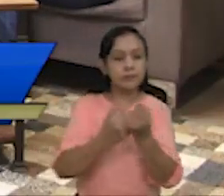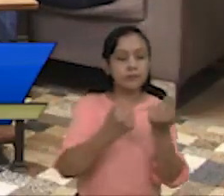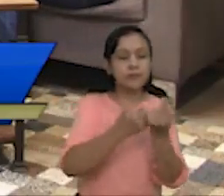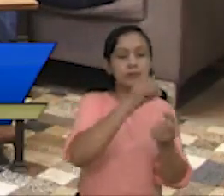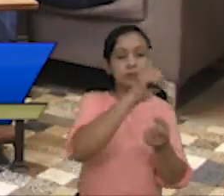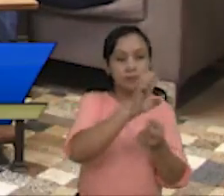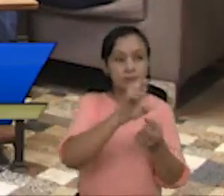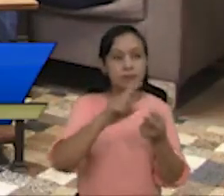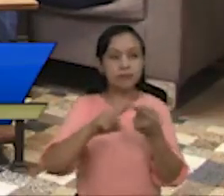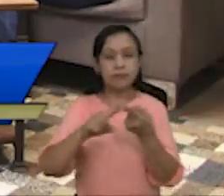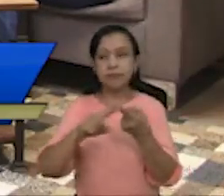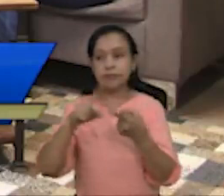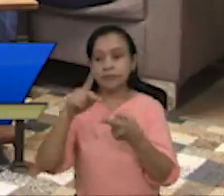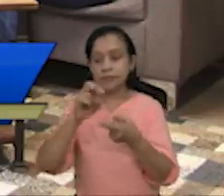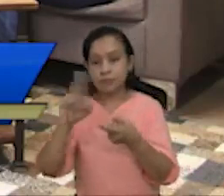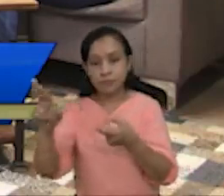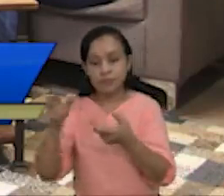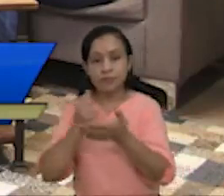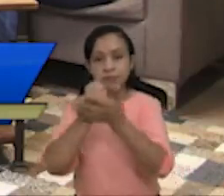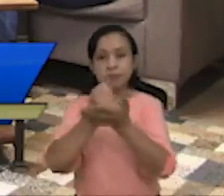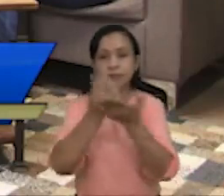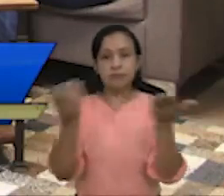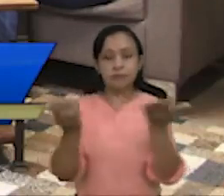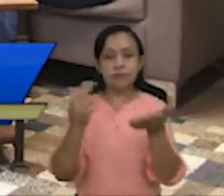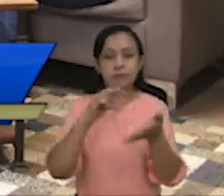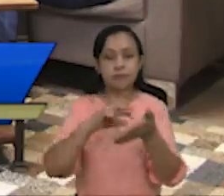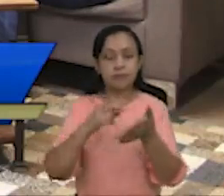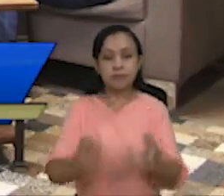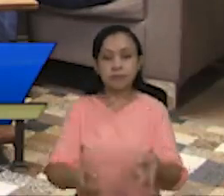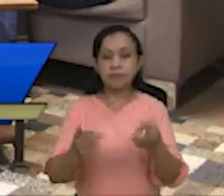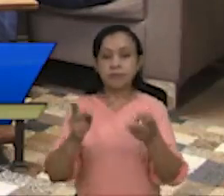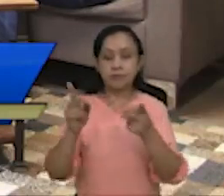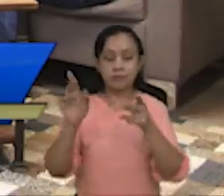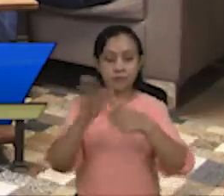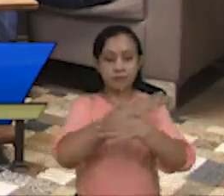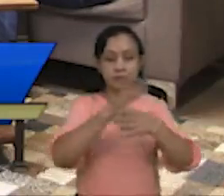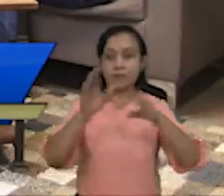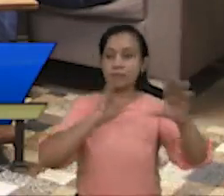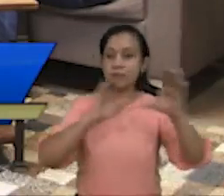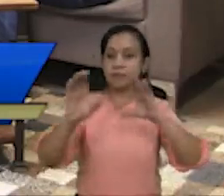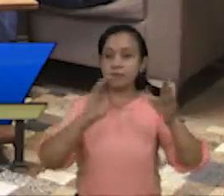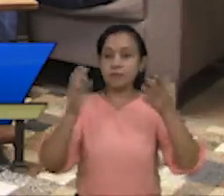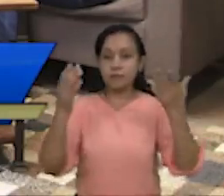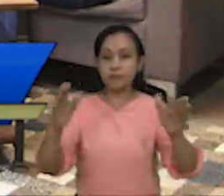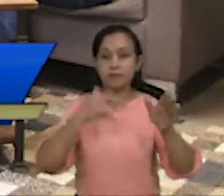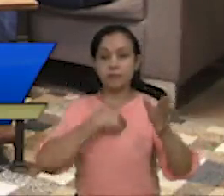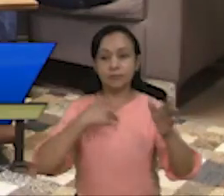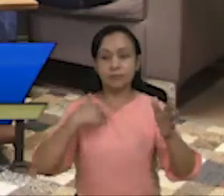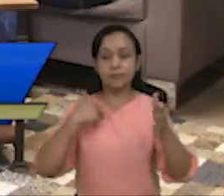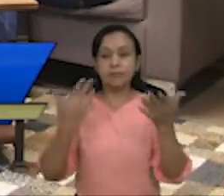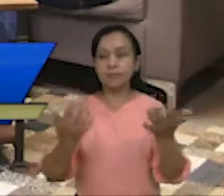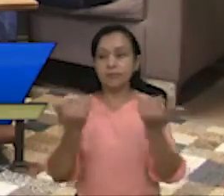de, patrocinado por? Porque de eso vivimos los medios de comunicación, claro, del auspicio, del patrocinio, de